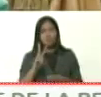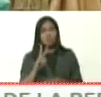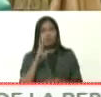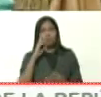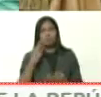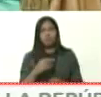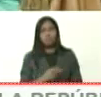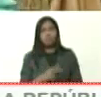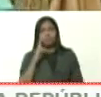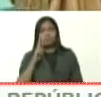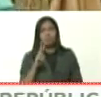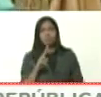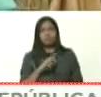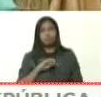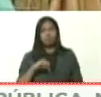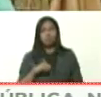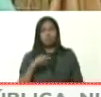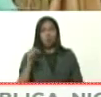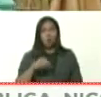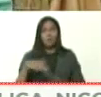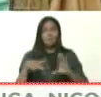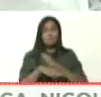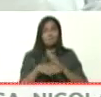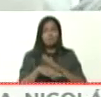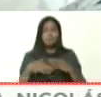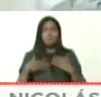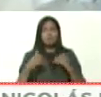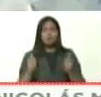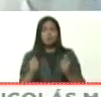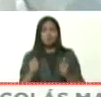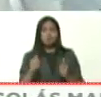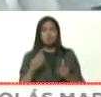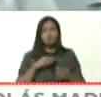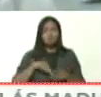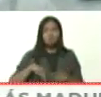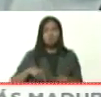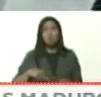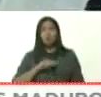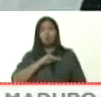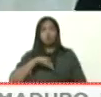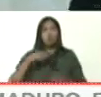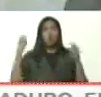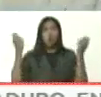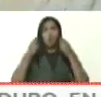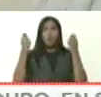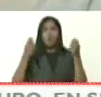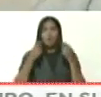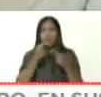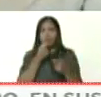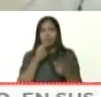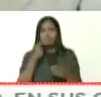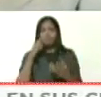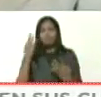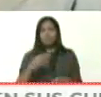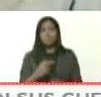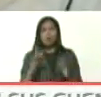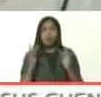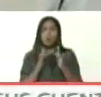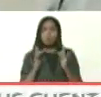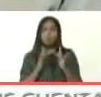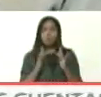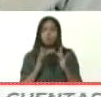hacer visible lo invisible, hoy martes de salud vamos a tener una jornada bonita. Vamos a hacer un